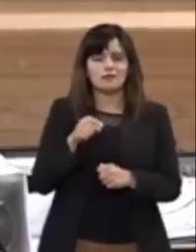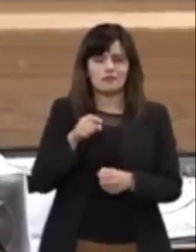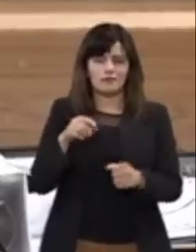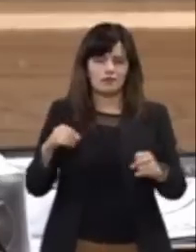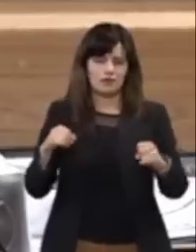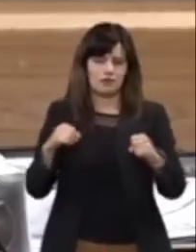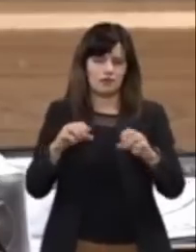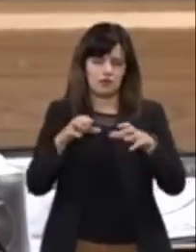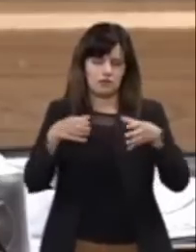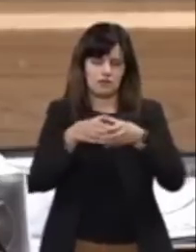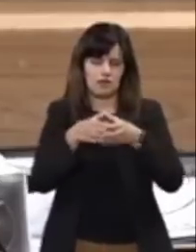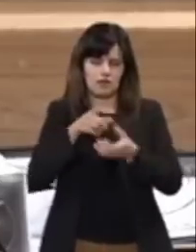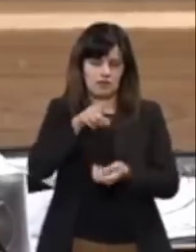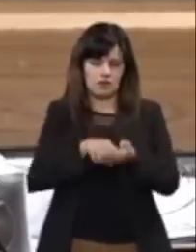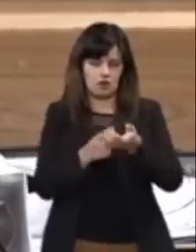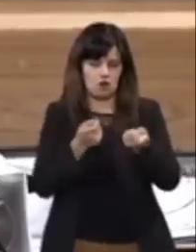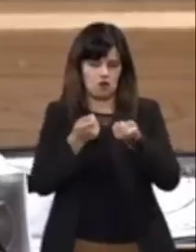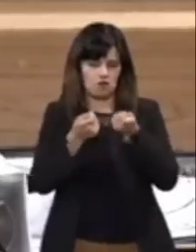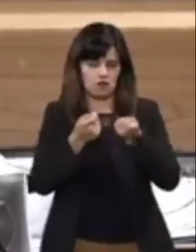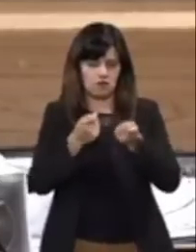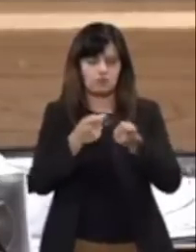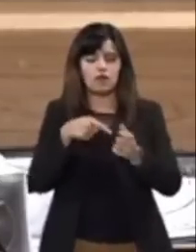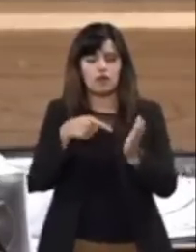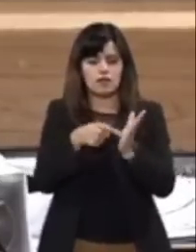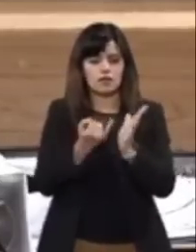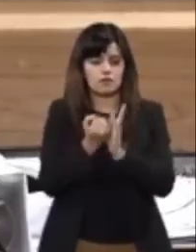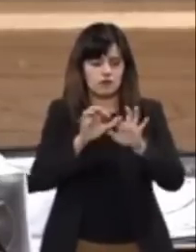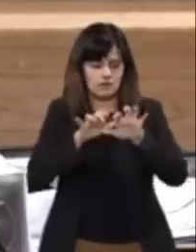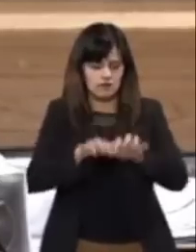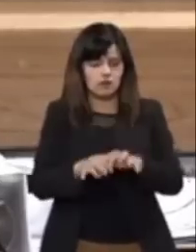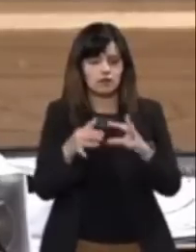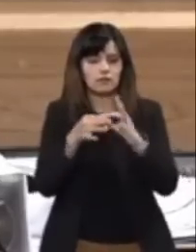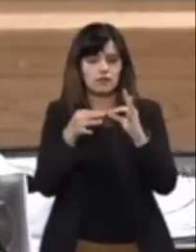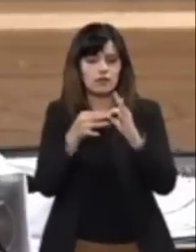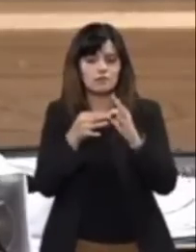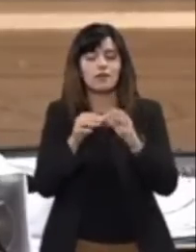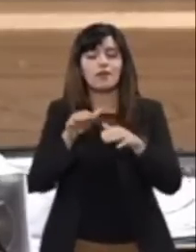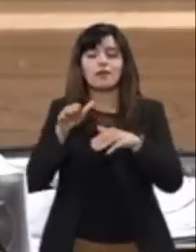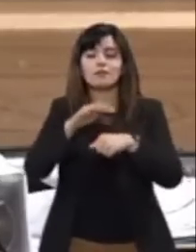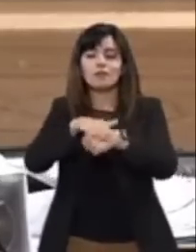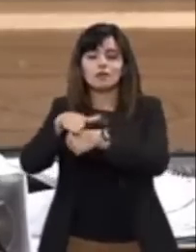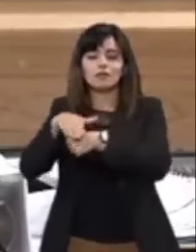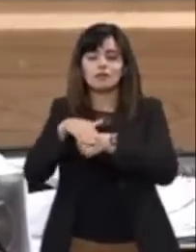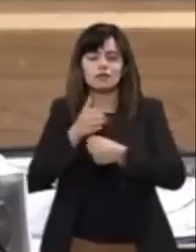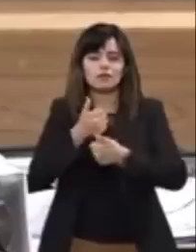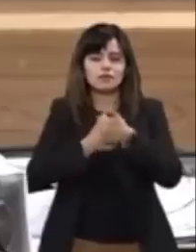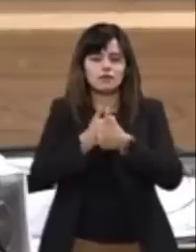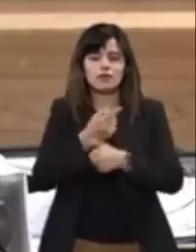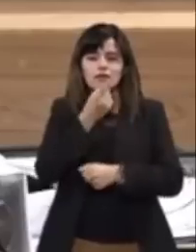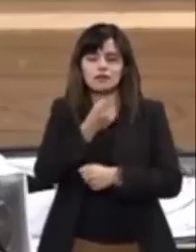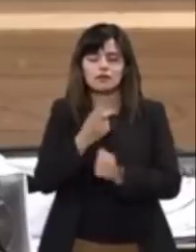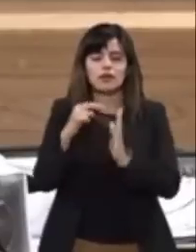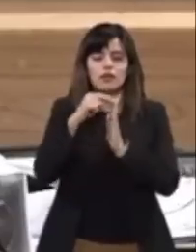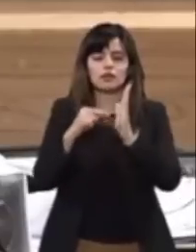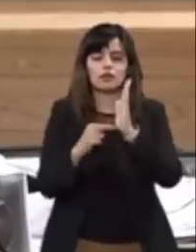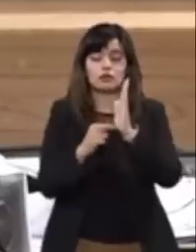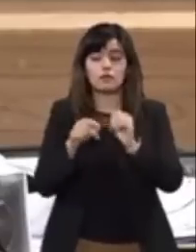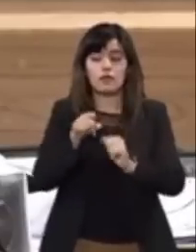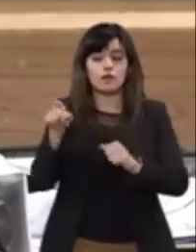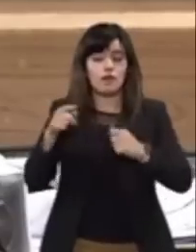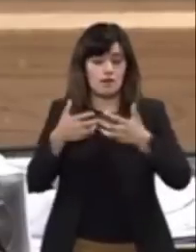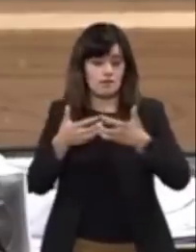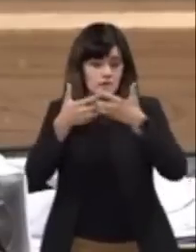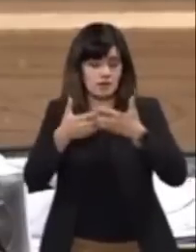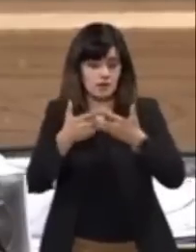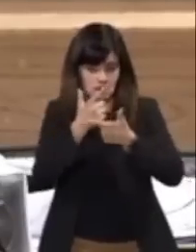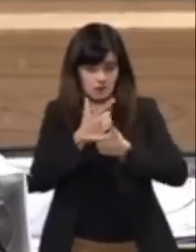identificó que se establecieron en la convocatoria requisitos técnicos que limitaban la participación libre de empresas con un